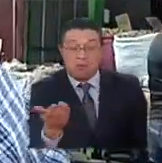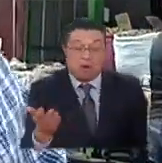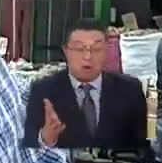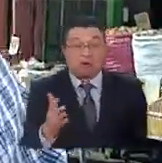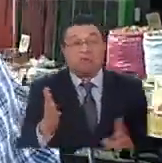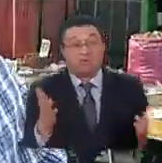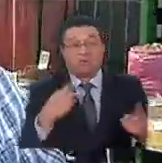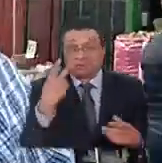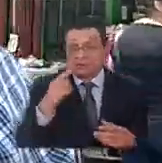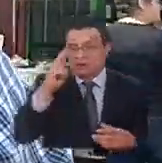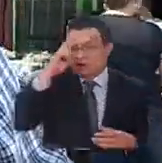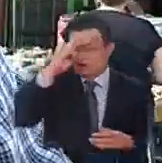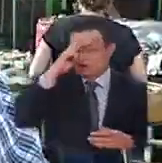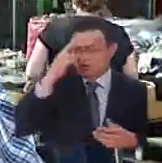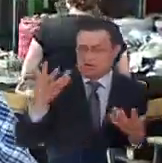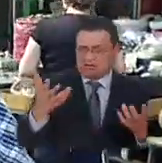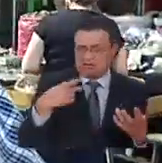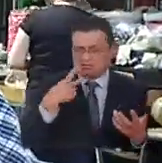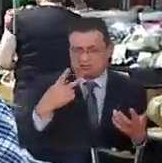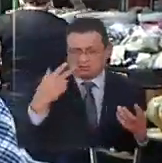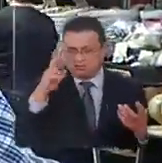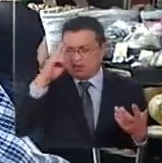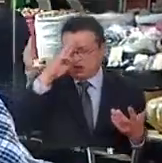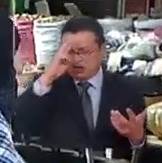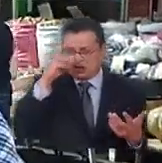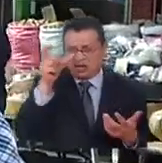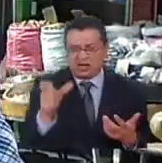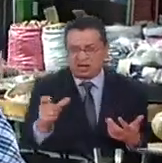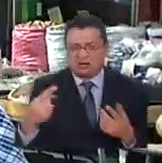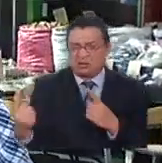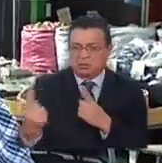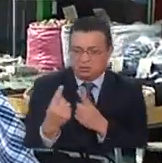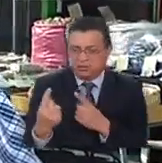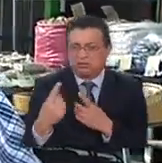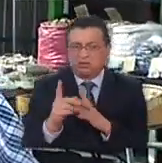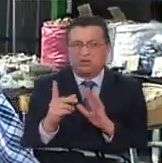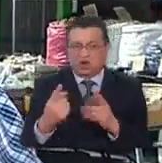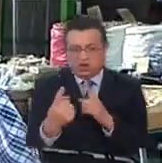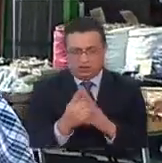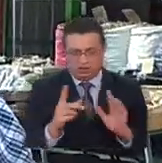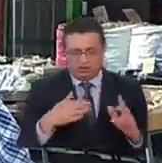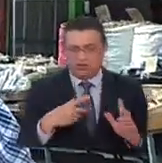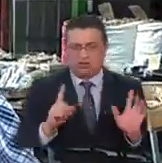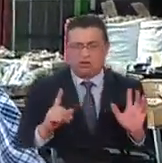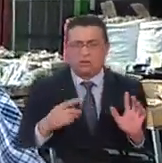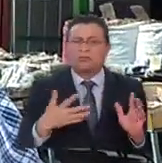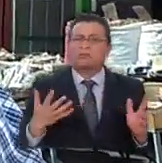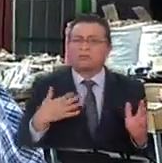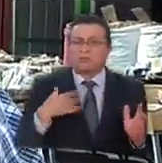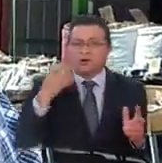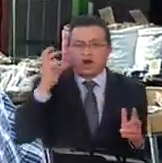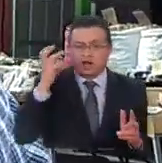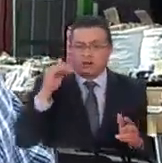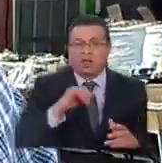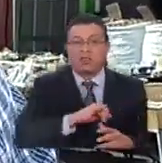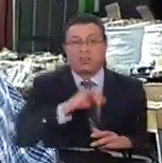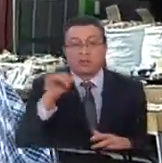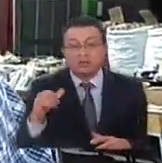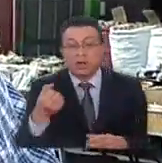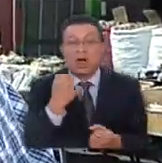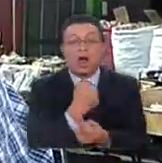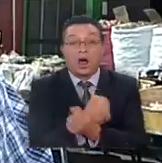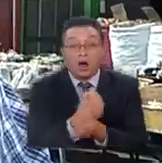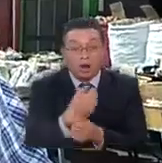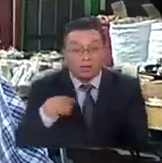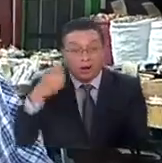y andaba media rara, la notamos que andaba media rara, no se acerque, pero nosotros nunca pensamos que después por carabinero